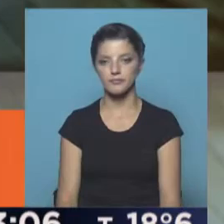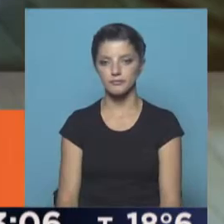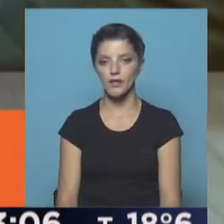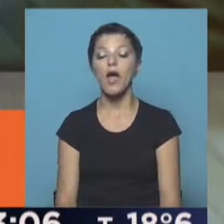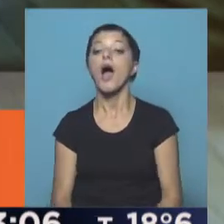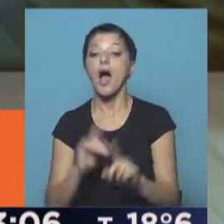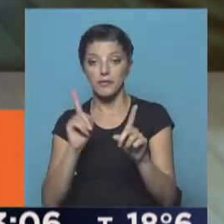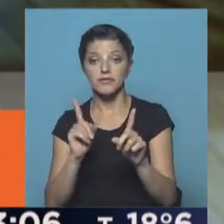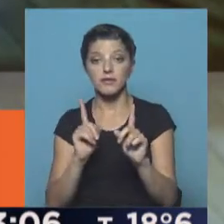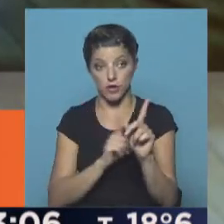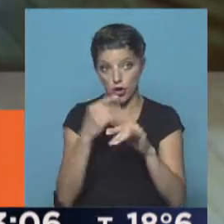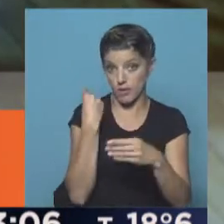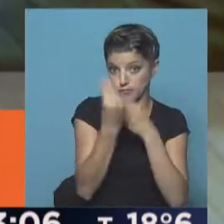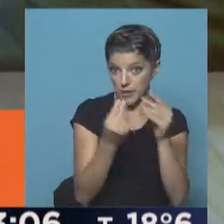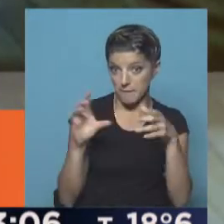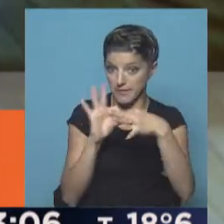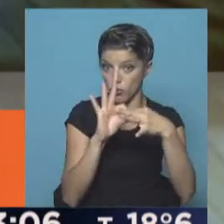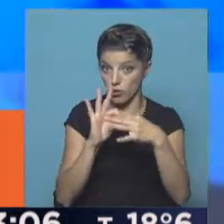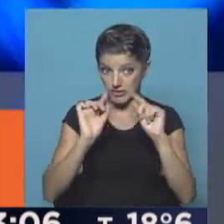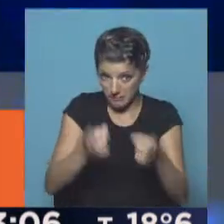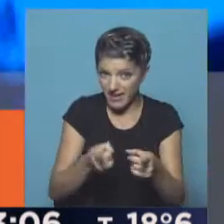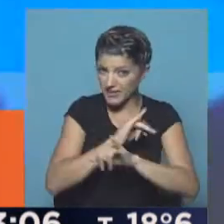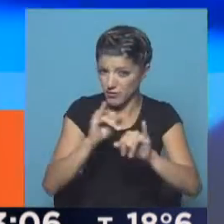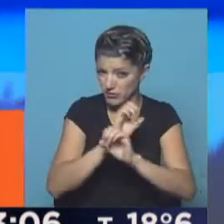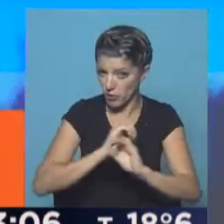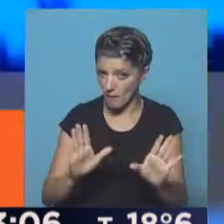a veces también están muy mal informados. Y me parece lo que hay que entender,